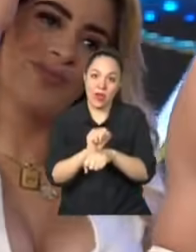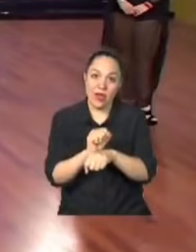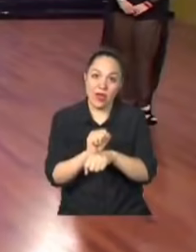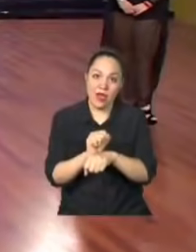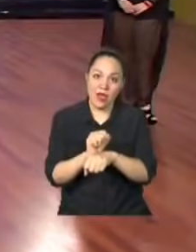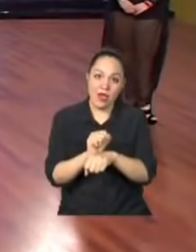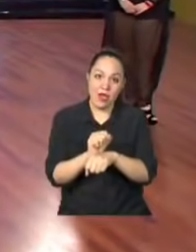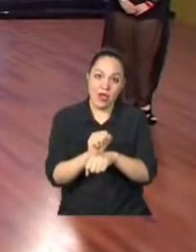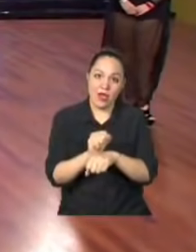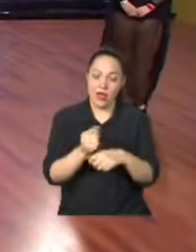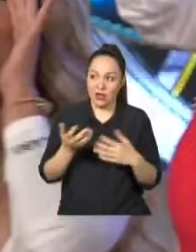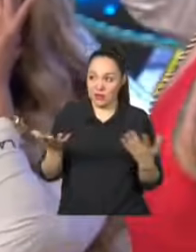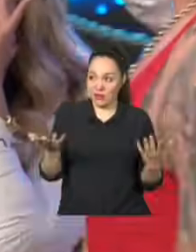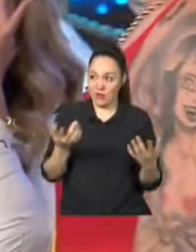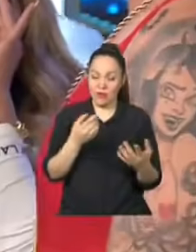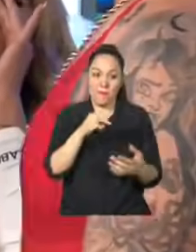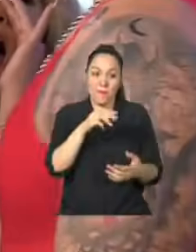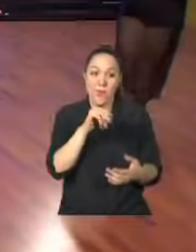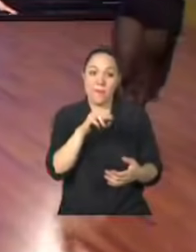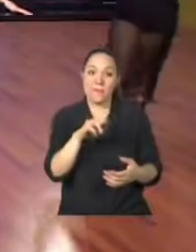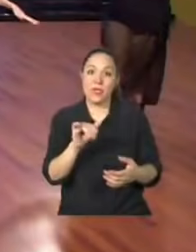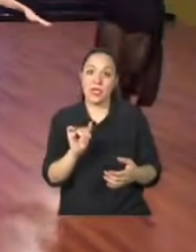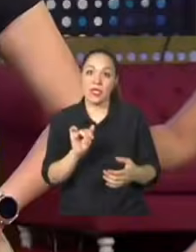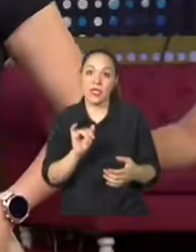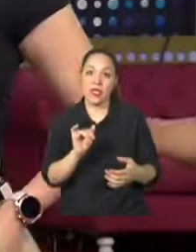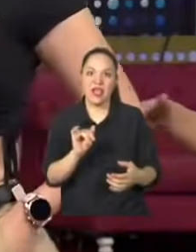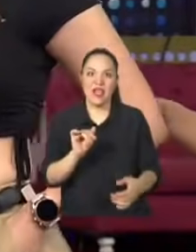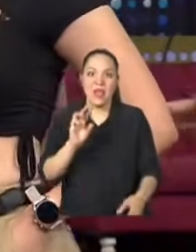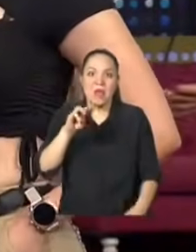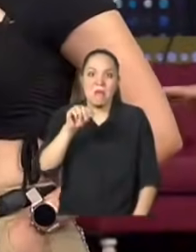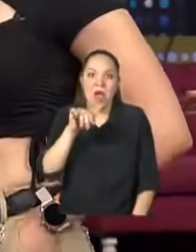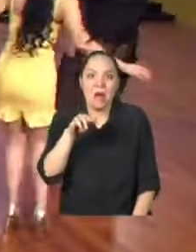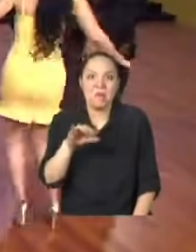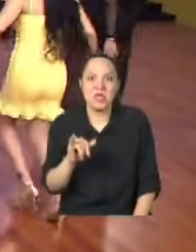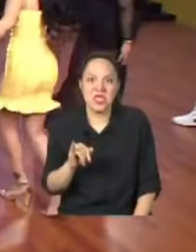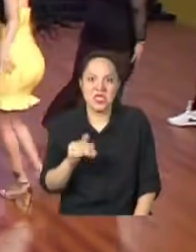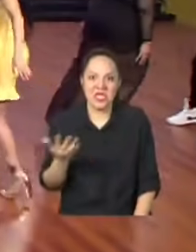¡Le dijo mami! ¡Le dijo mami!